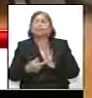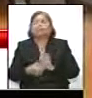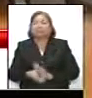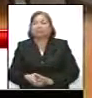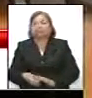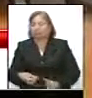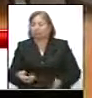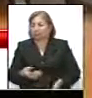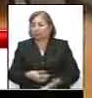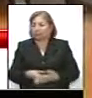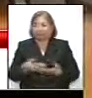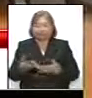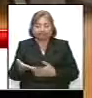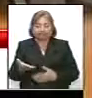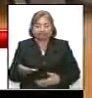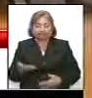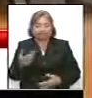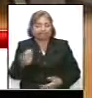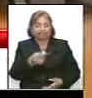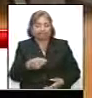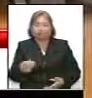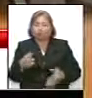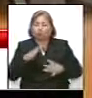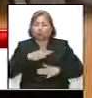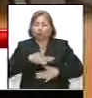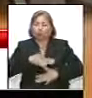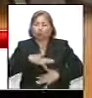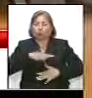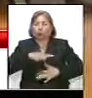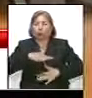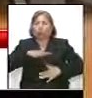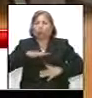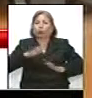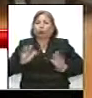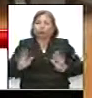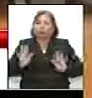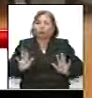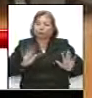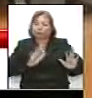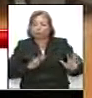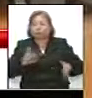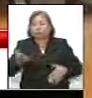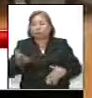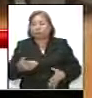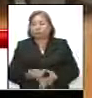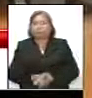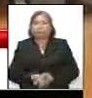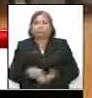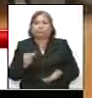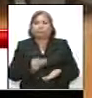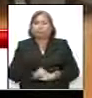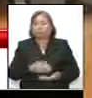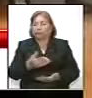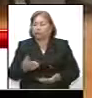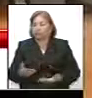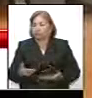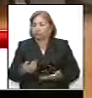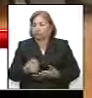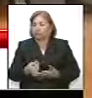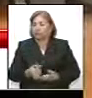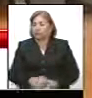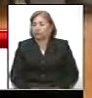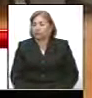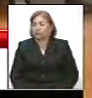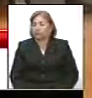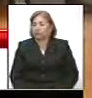realmente poder darles a ellos esa tranquilidad. Yo de verdad te agradezco, Daniel. ¿Algo más que quieran ustedes agregar? Sí,